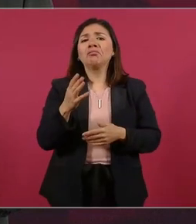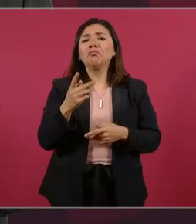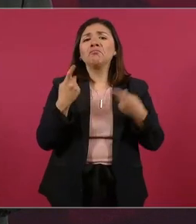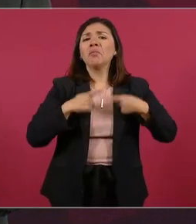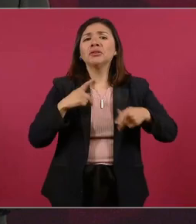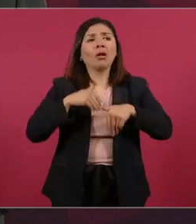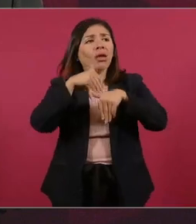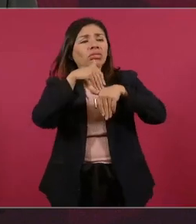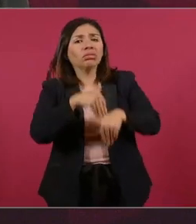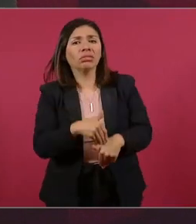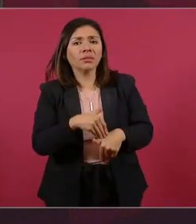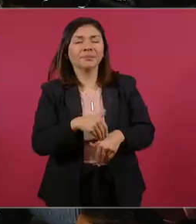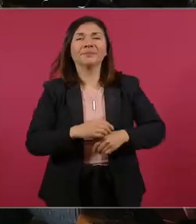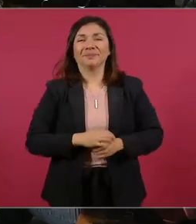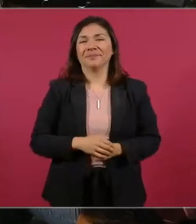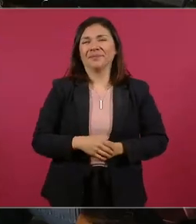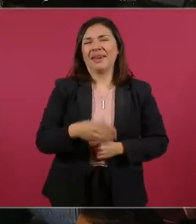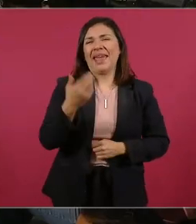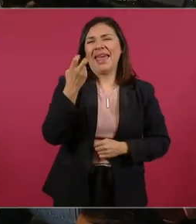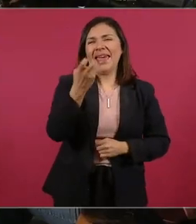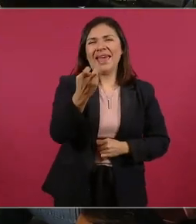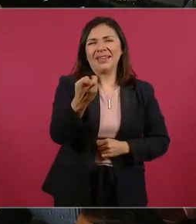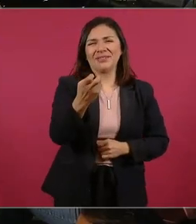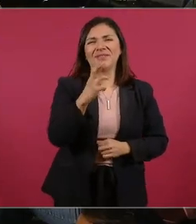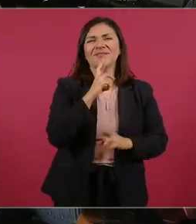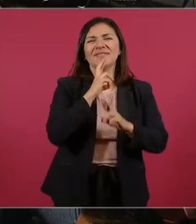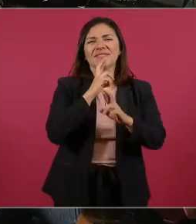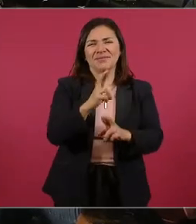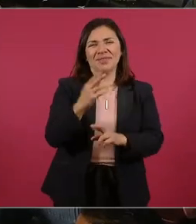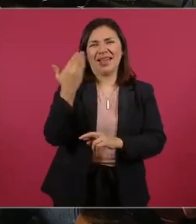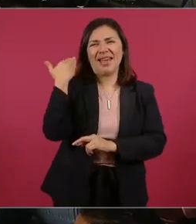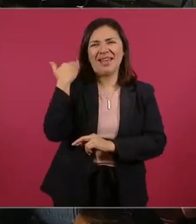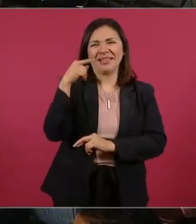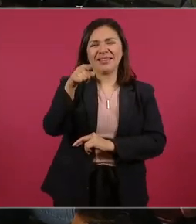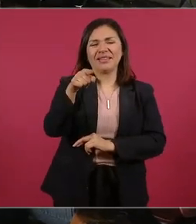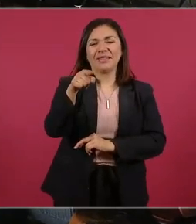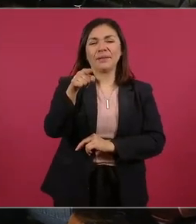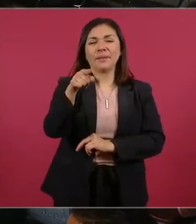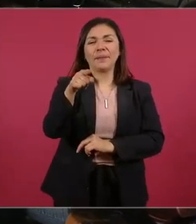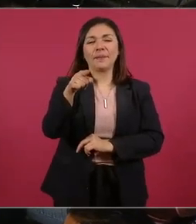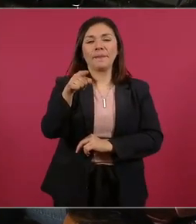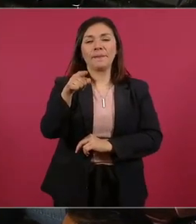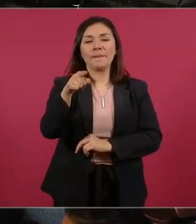Tomando en base esta respuesta que le dieron, presidente, que le dio